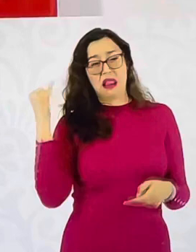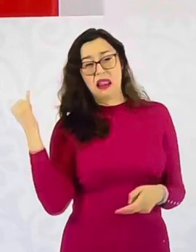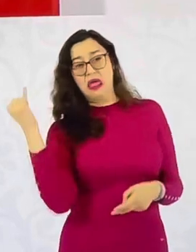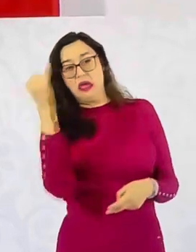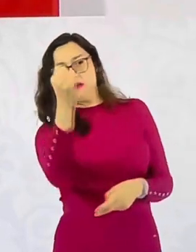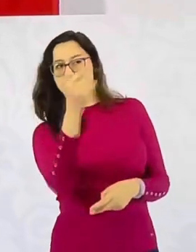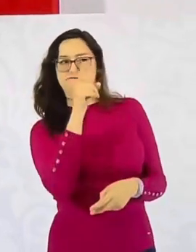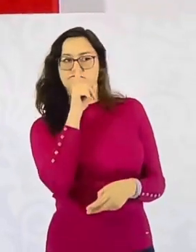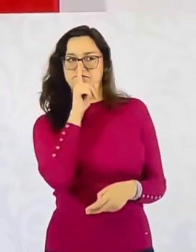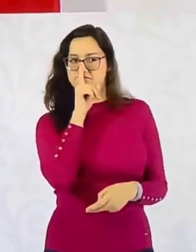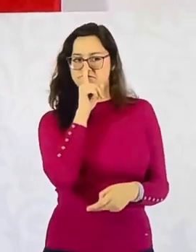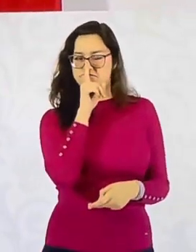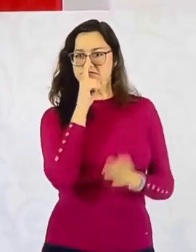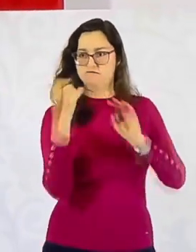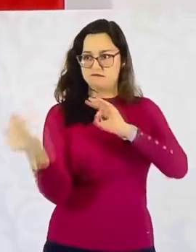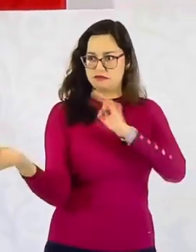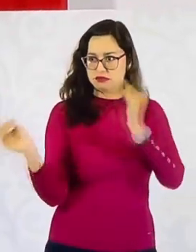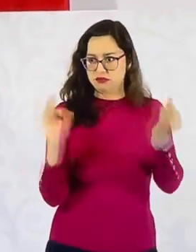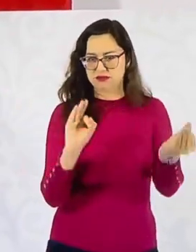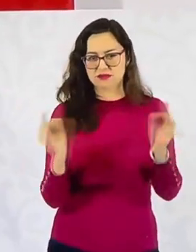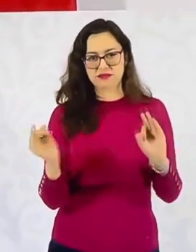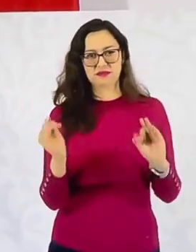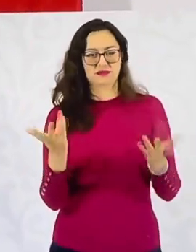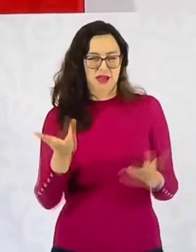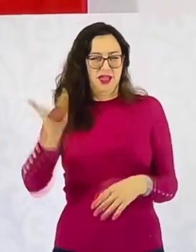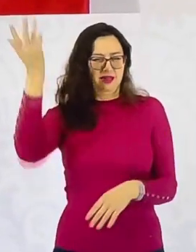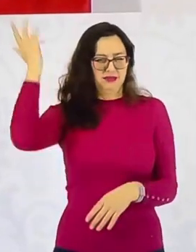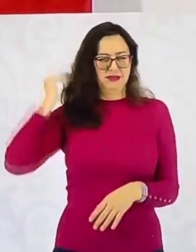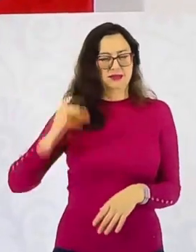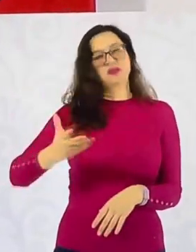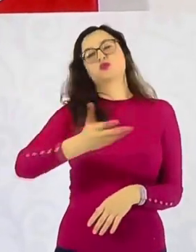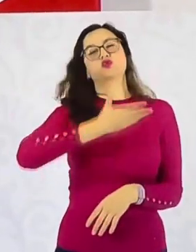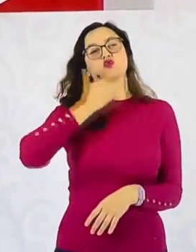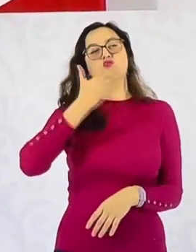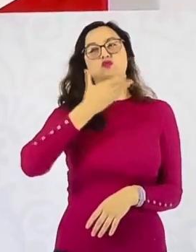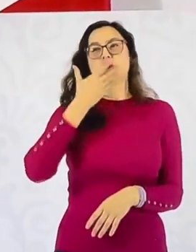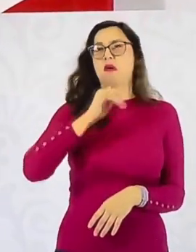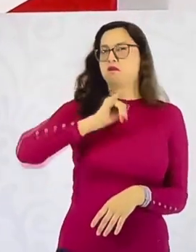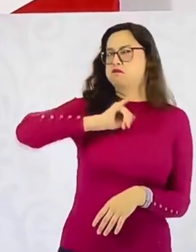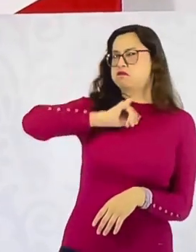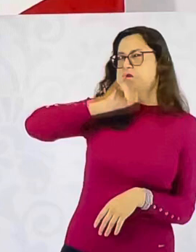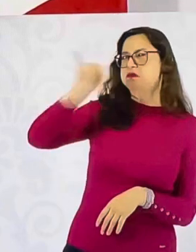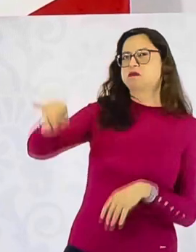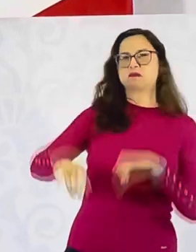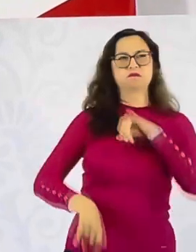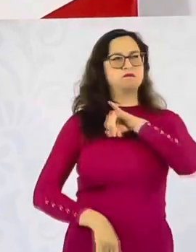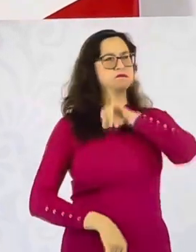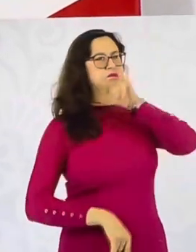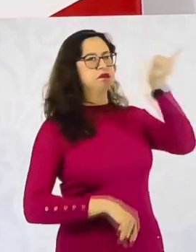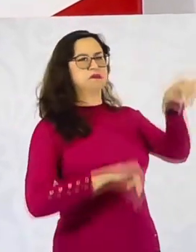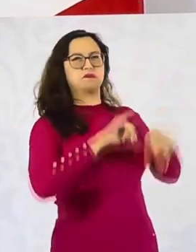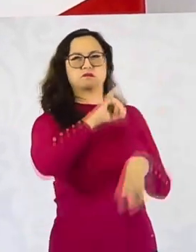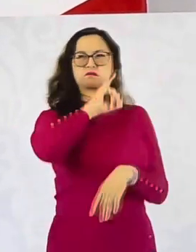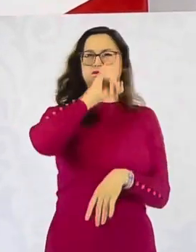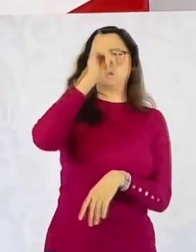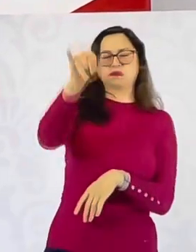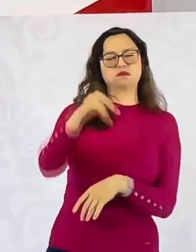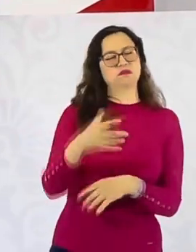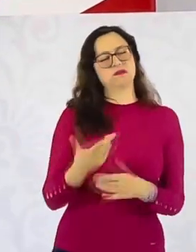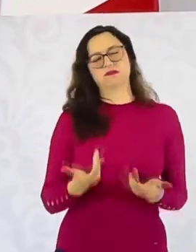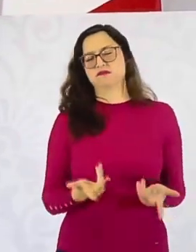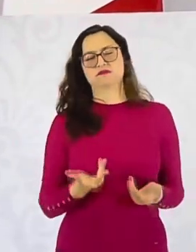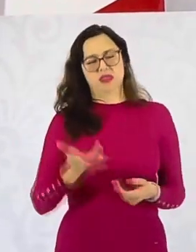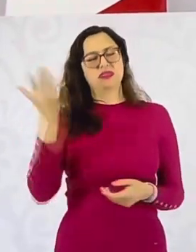centros de población, para no repetir pues estos vicios que se hicieron durante el periodo neoliberal,